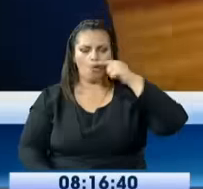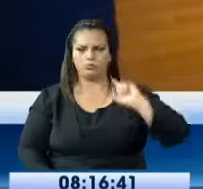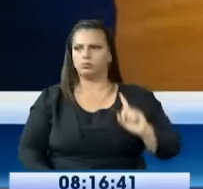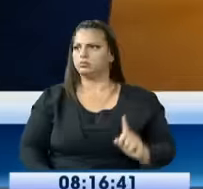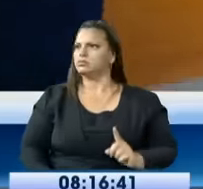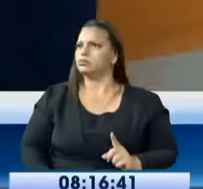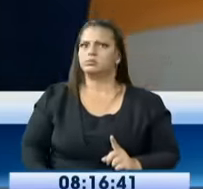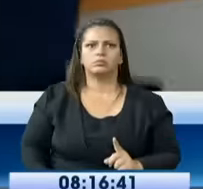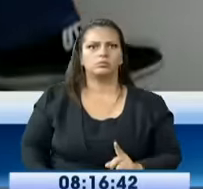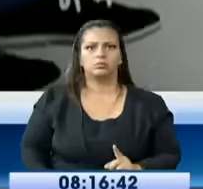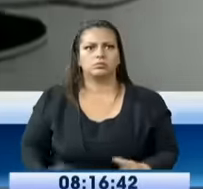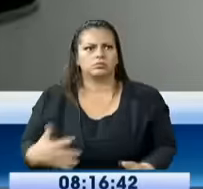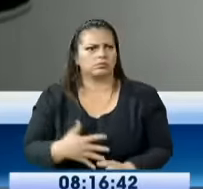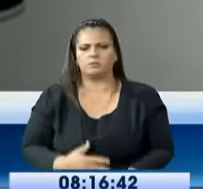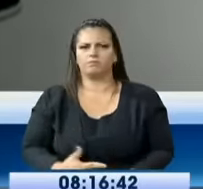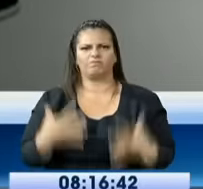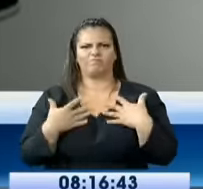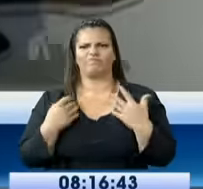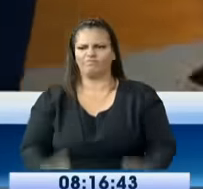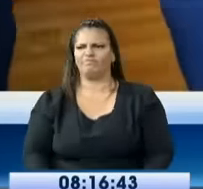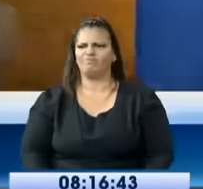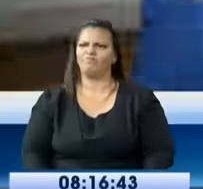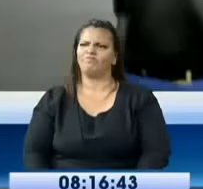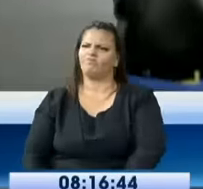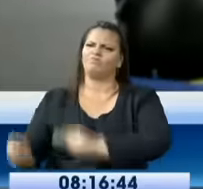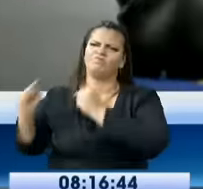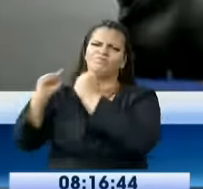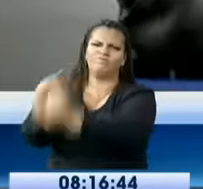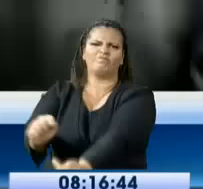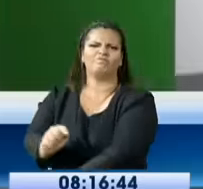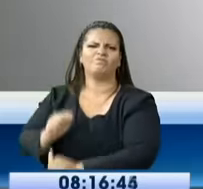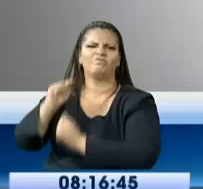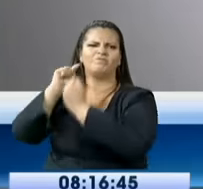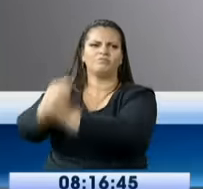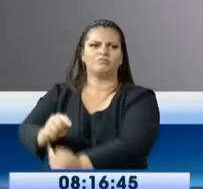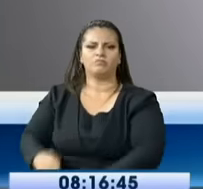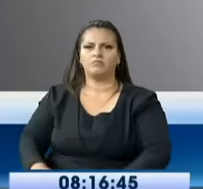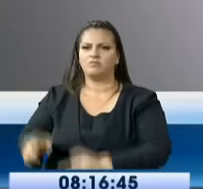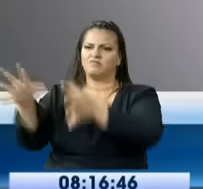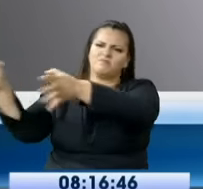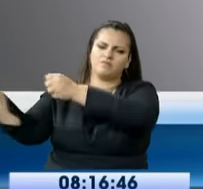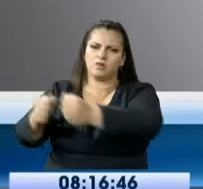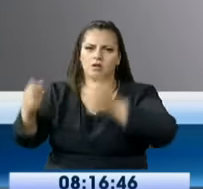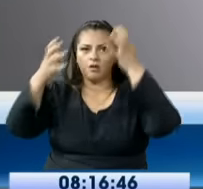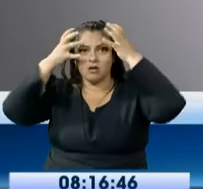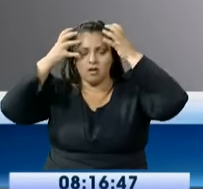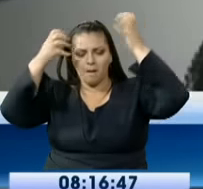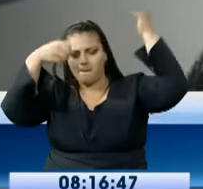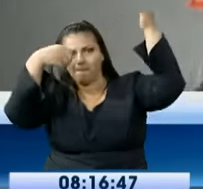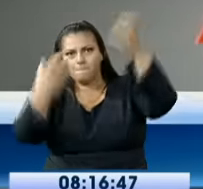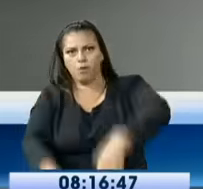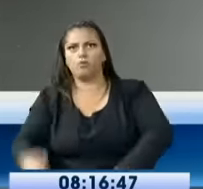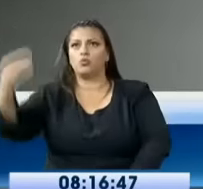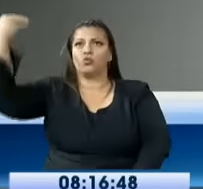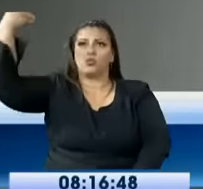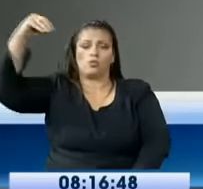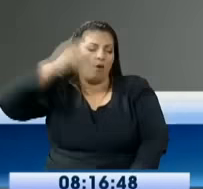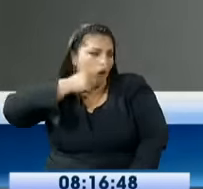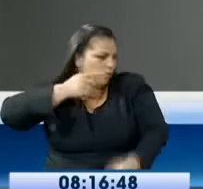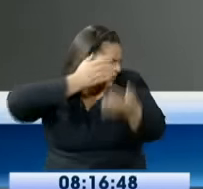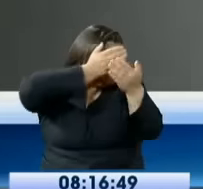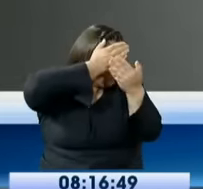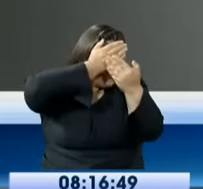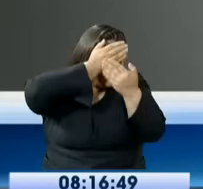se lo empujó a toditos los dos que estaban afuera. Y ahí se le cayó el casco, y en lo que se le cayó el casco, como había cámara, él no quería que lo viera la cámara,